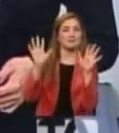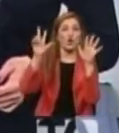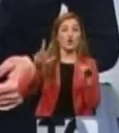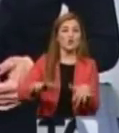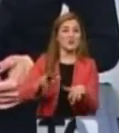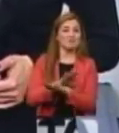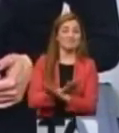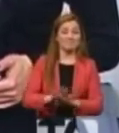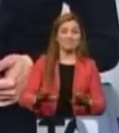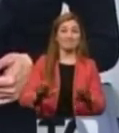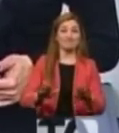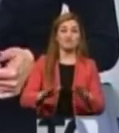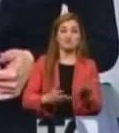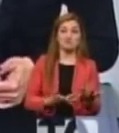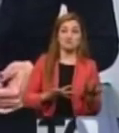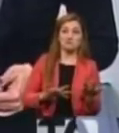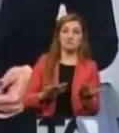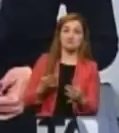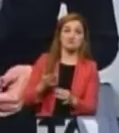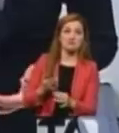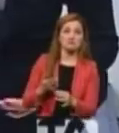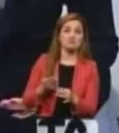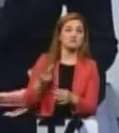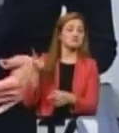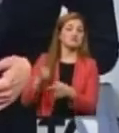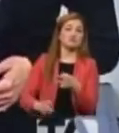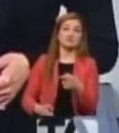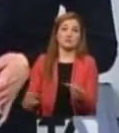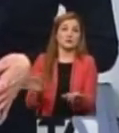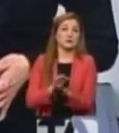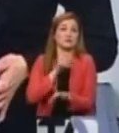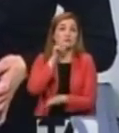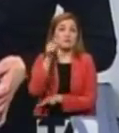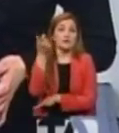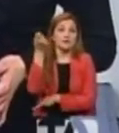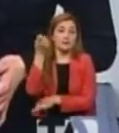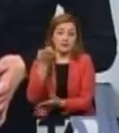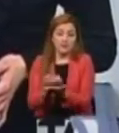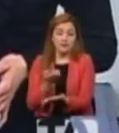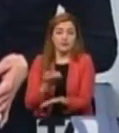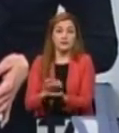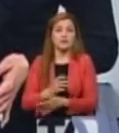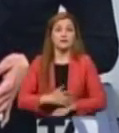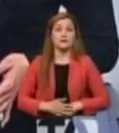ya esta obra, aún no funciona. El problema sería la falta de recursos económicos.